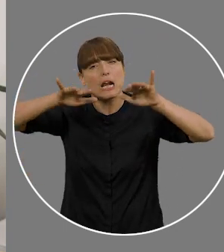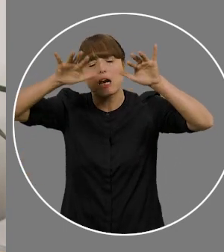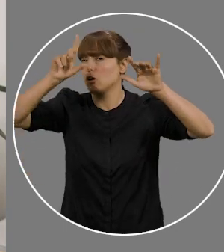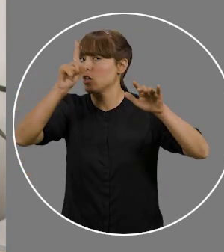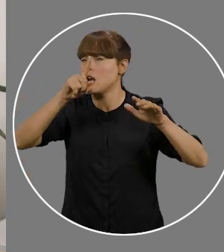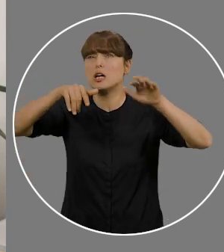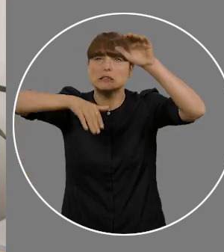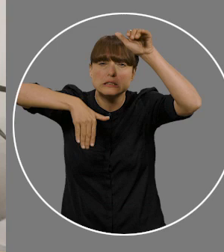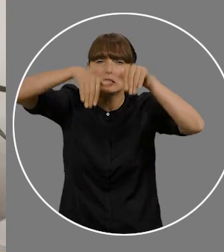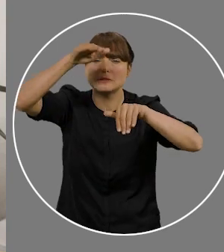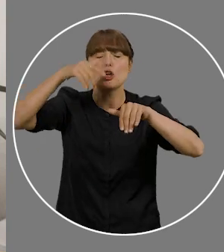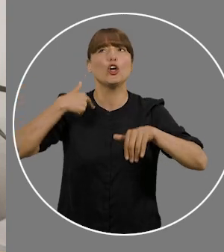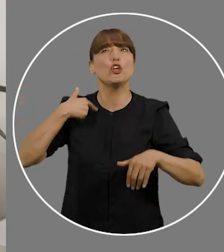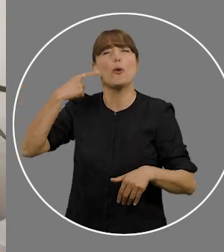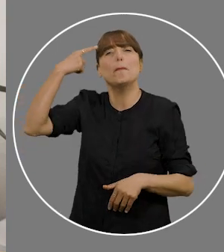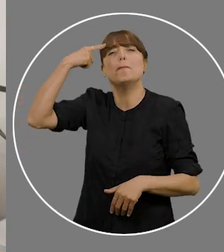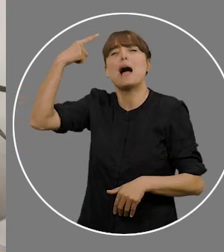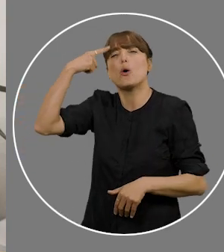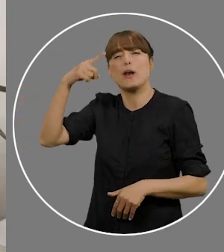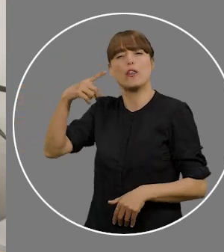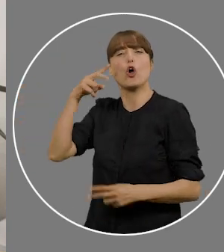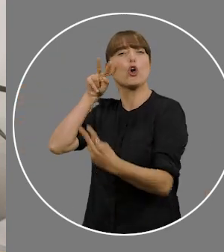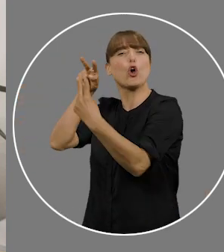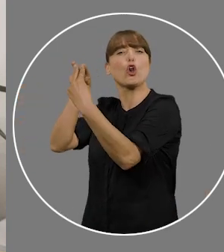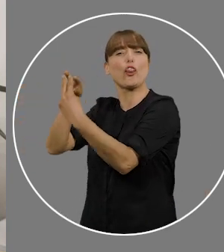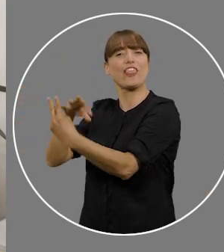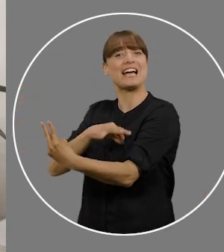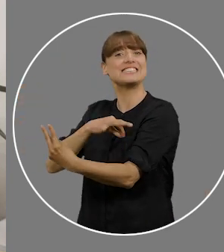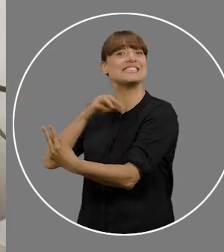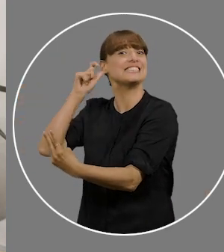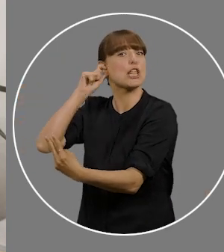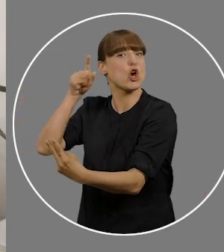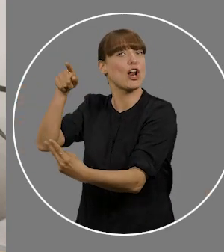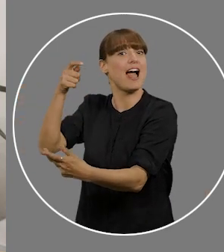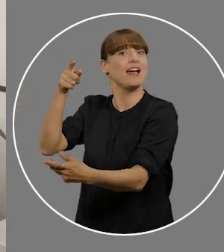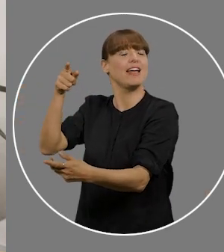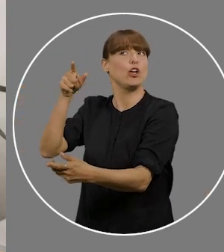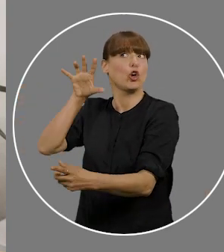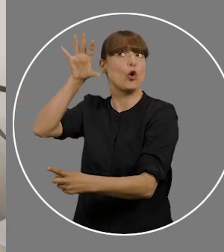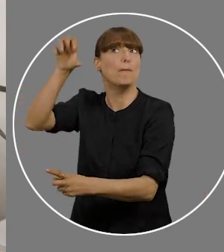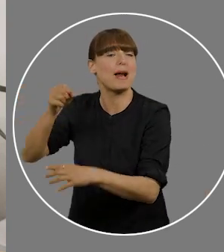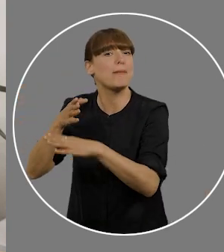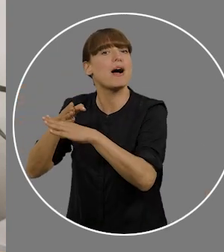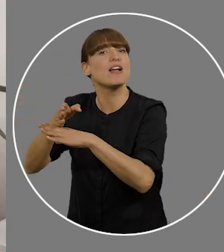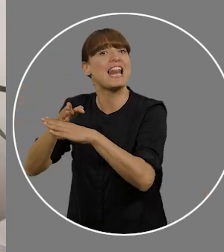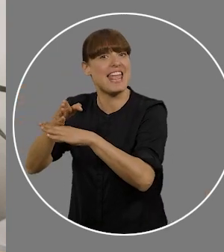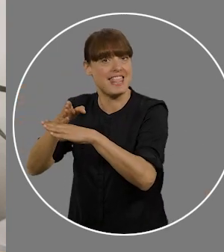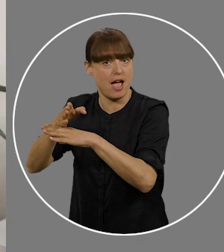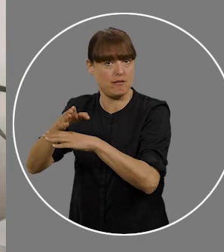a la señora del Torres, que me daba leña para poder prender fuego para comer.